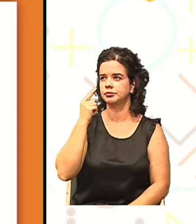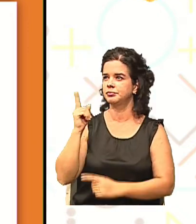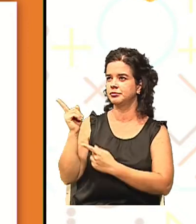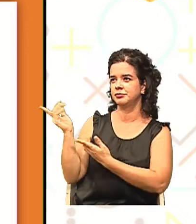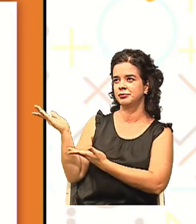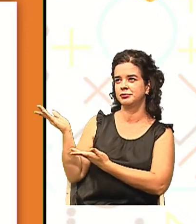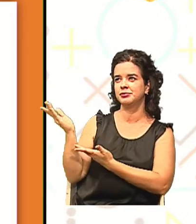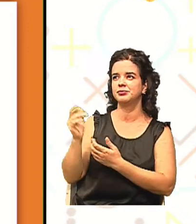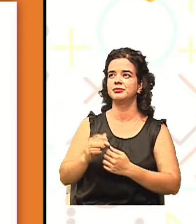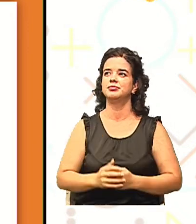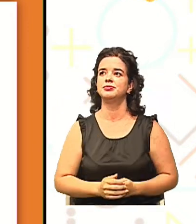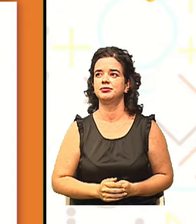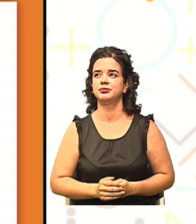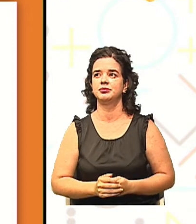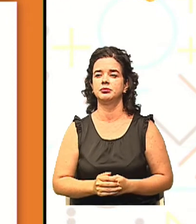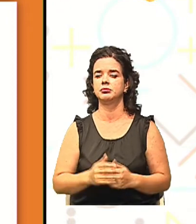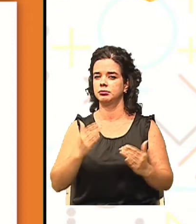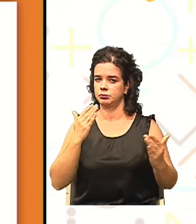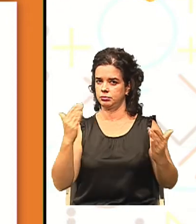comparamos